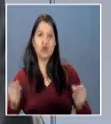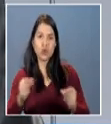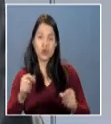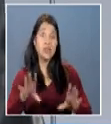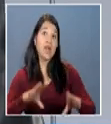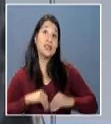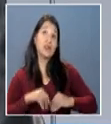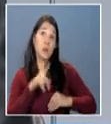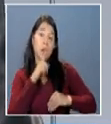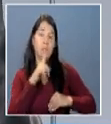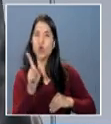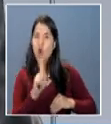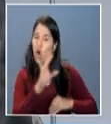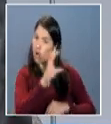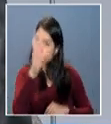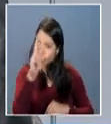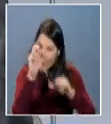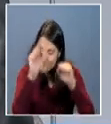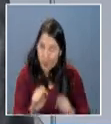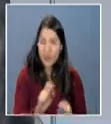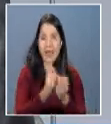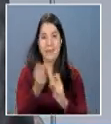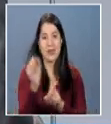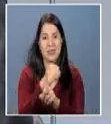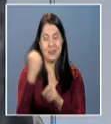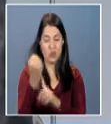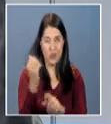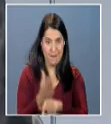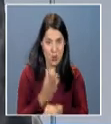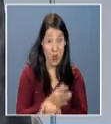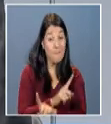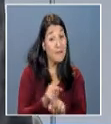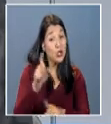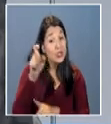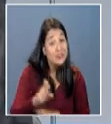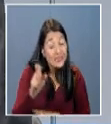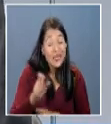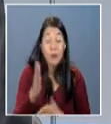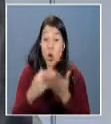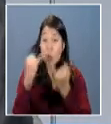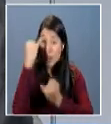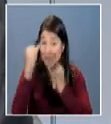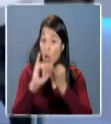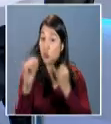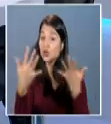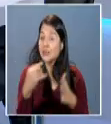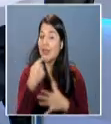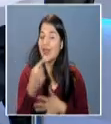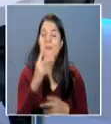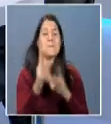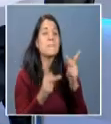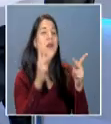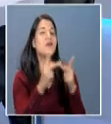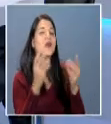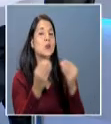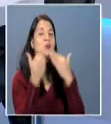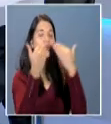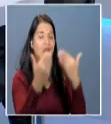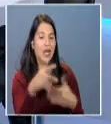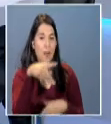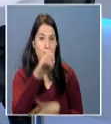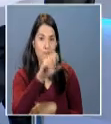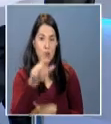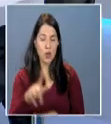algo ya absoluto. Costa Rica puede revertir la situación de seguridad, pero para eso necesitamos algunas de las ideas que ya expuse. Perfecto, muchísimas gracias, don